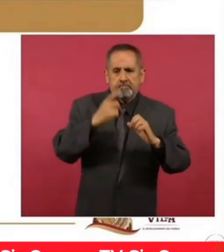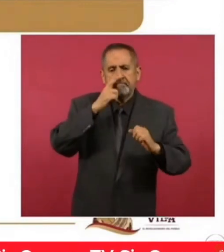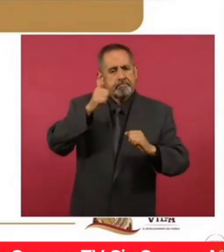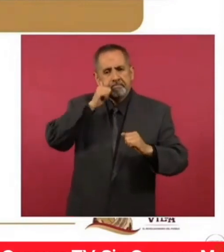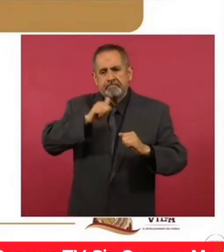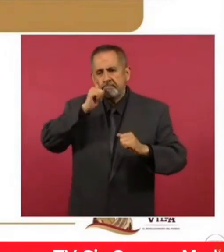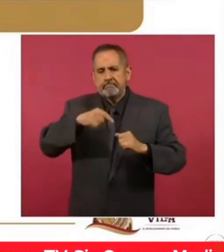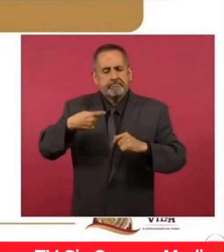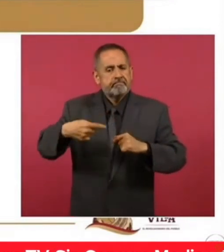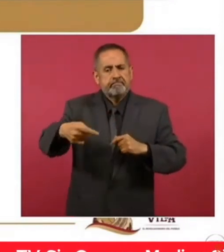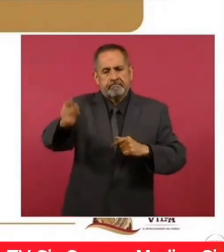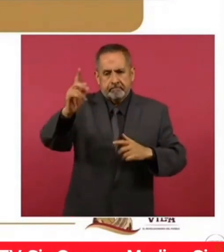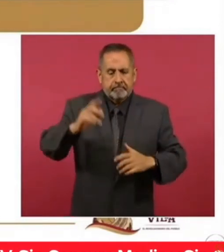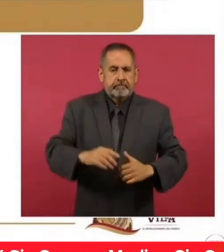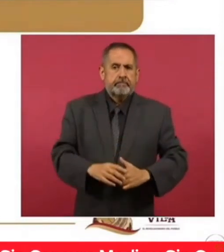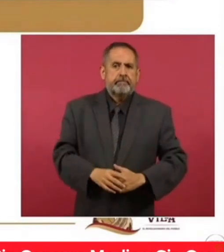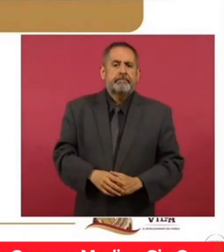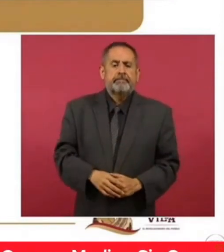permanente.